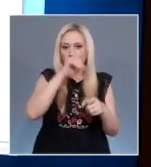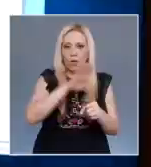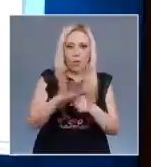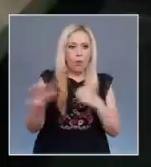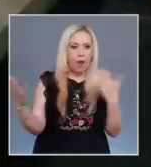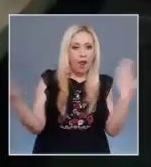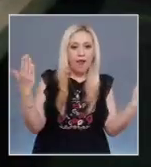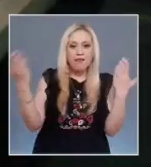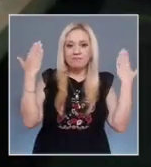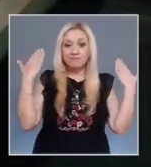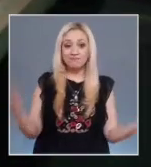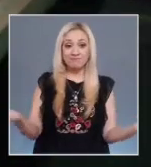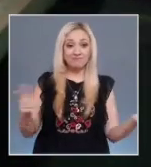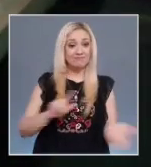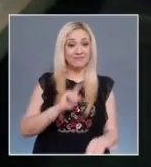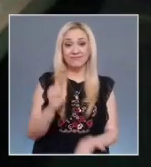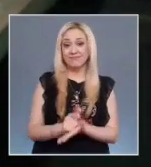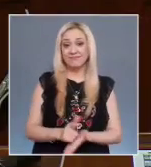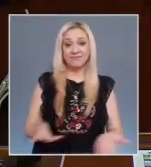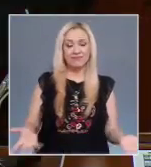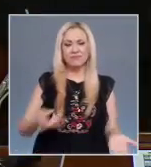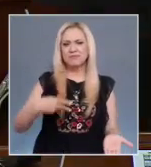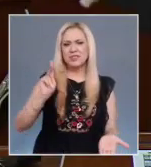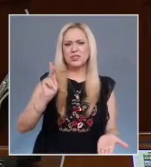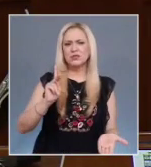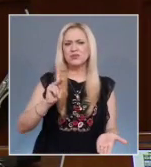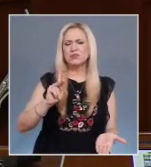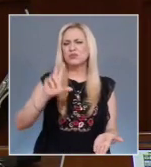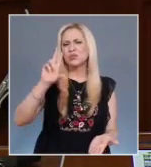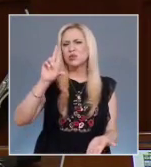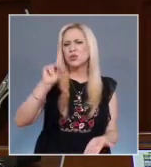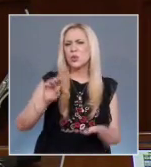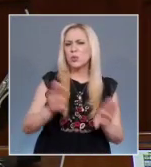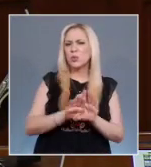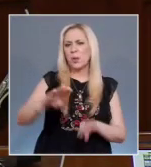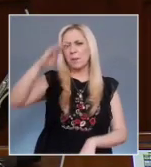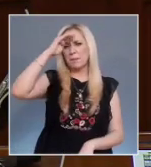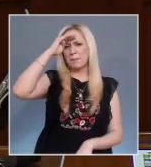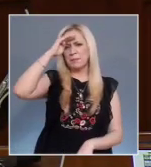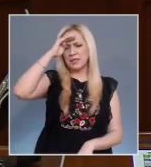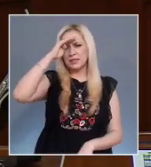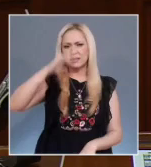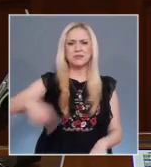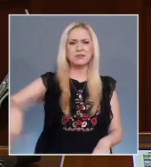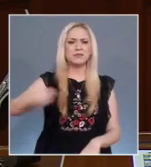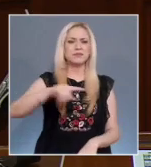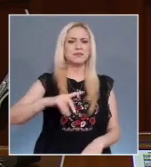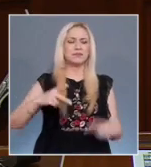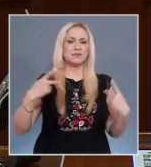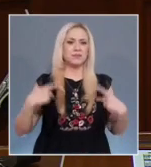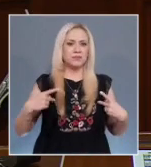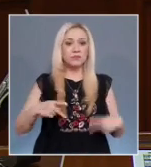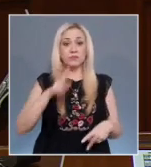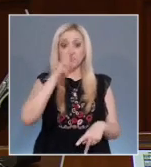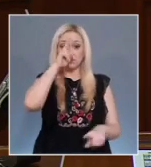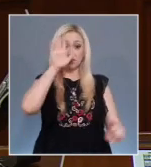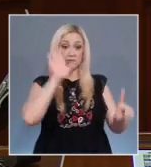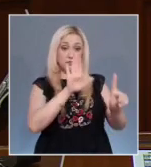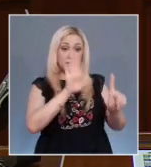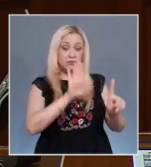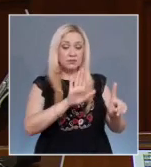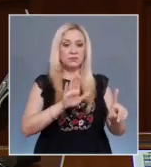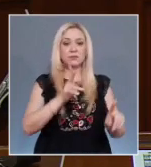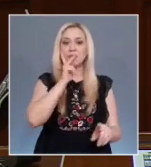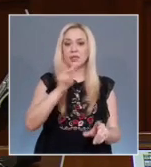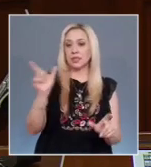no genera inseguridad jurídica. Los verbos rectores hostigar y amenazar son respetuosos del